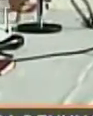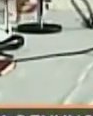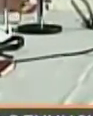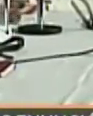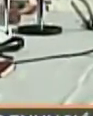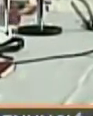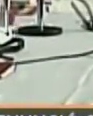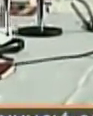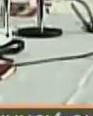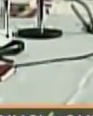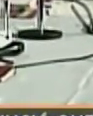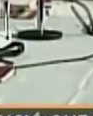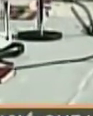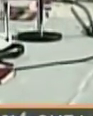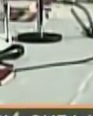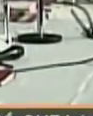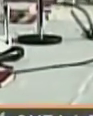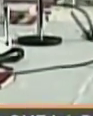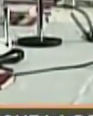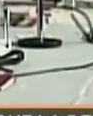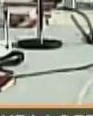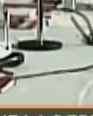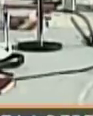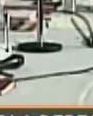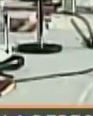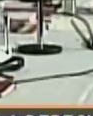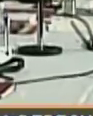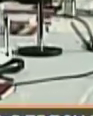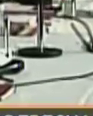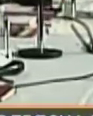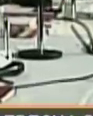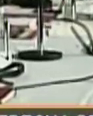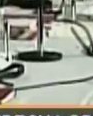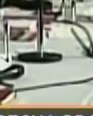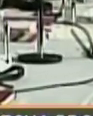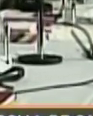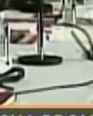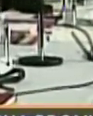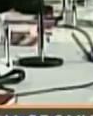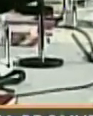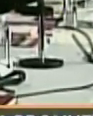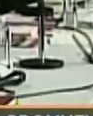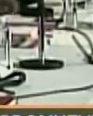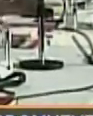Ahora invitamos a nuestro hermano ministro de la Juventud y el Deporte, Pedro Infante.